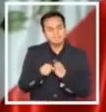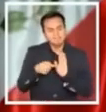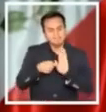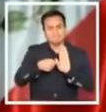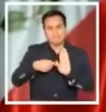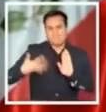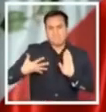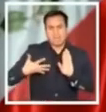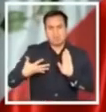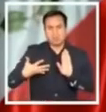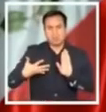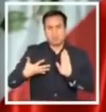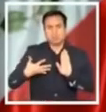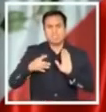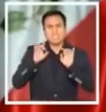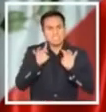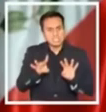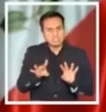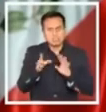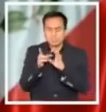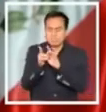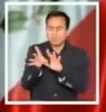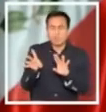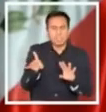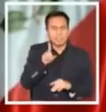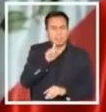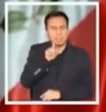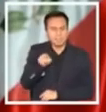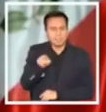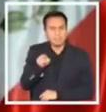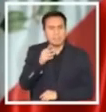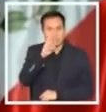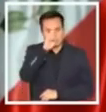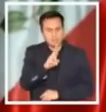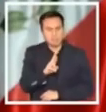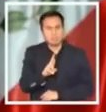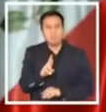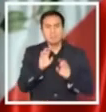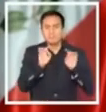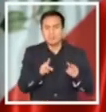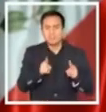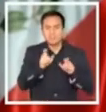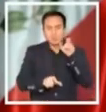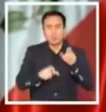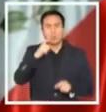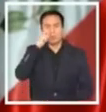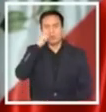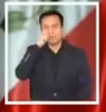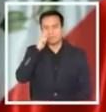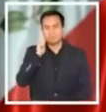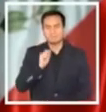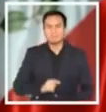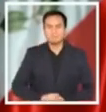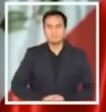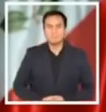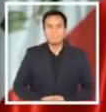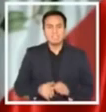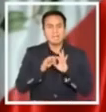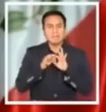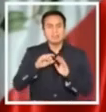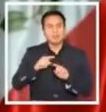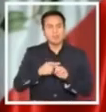valor intrínseco de la democracia y el respeto irrenunciable de los derechos humanos.